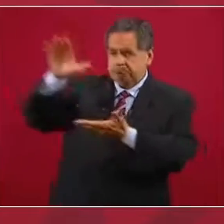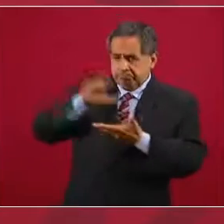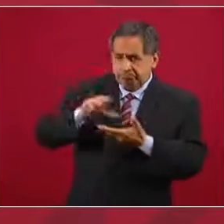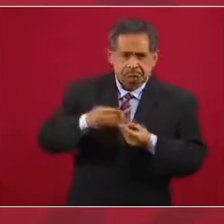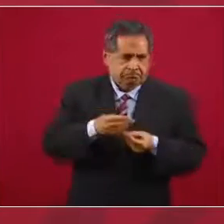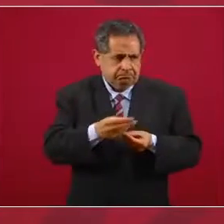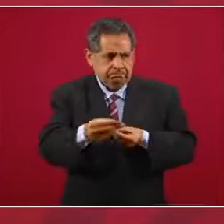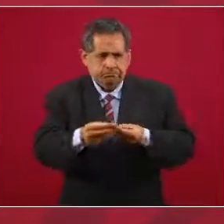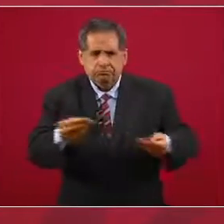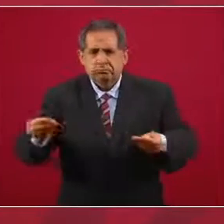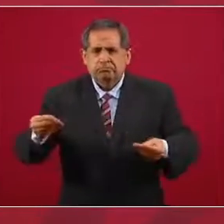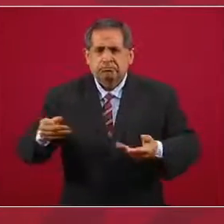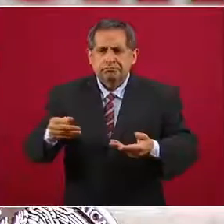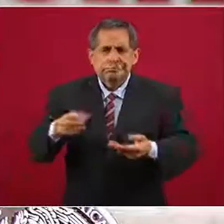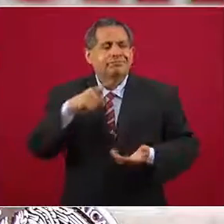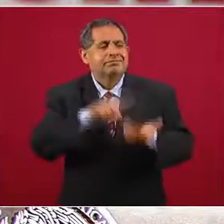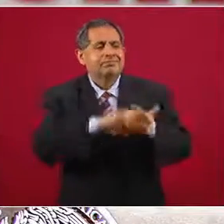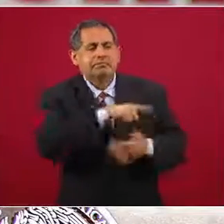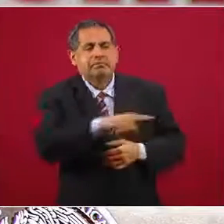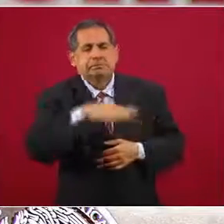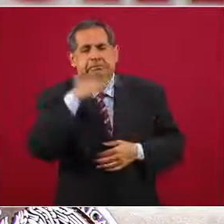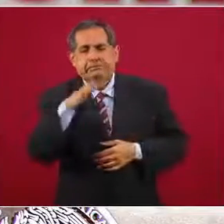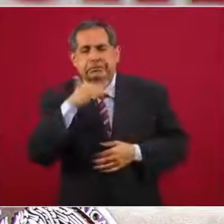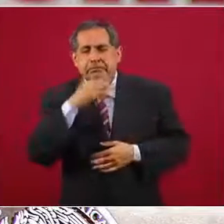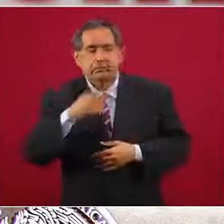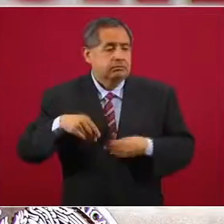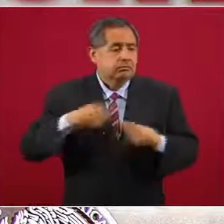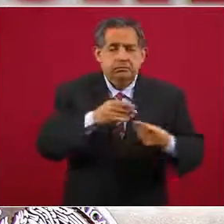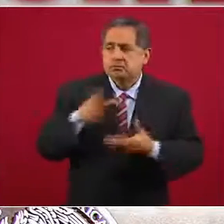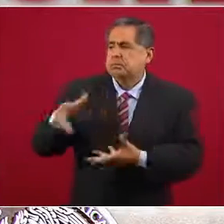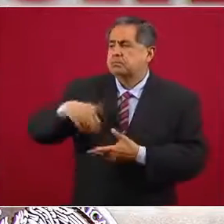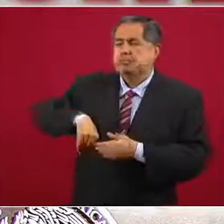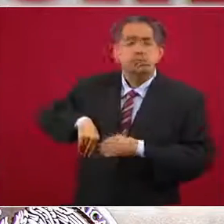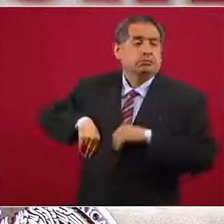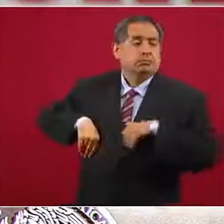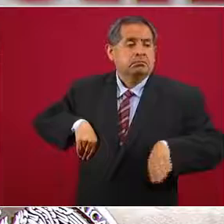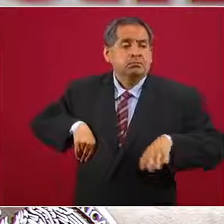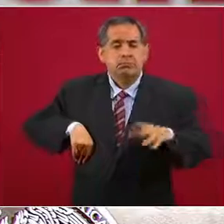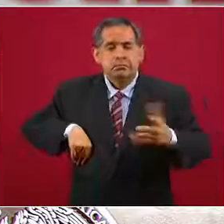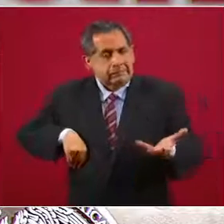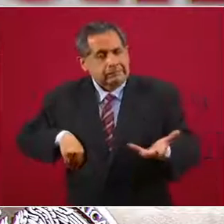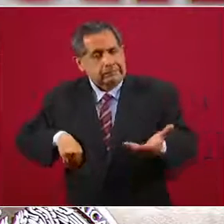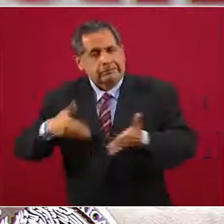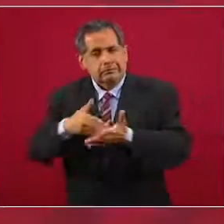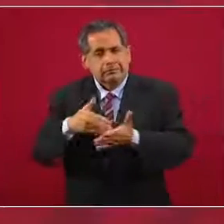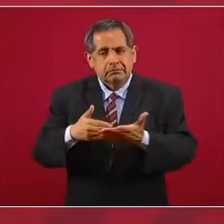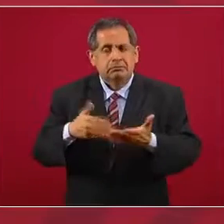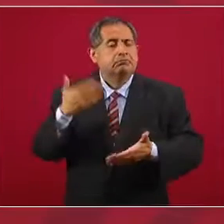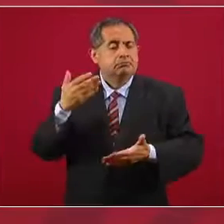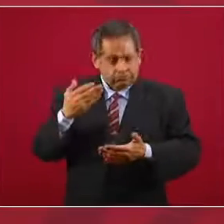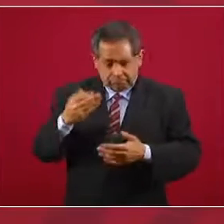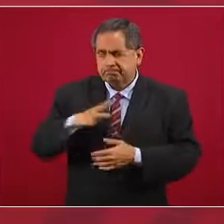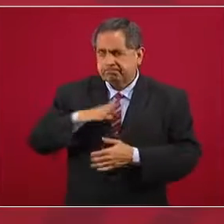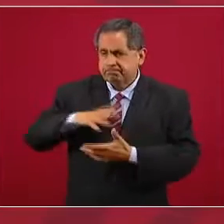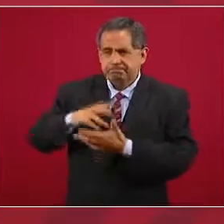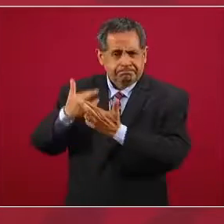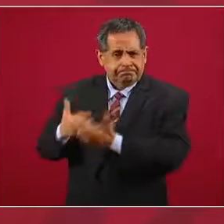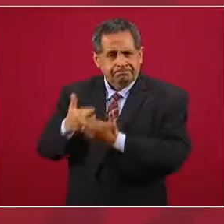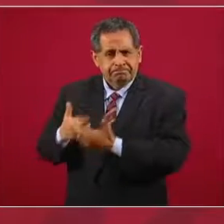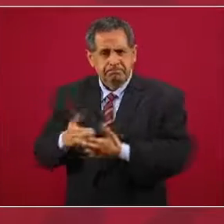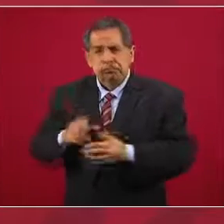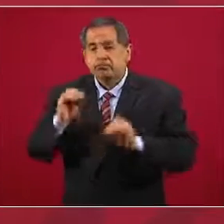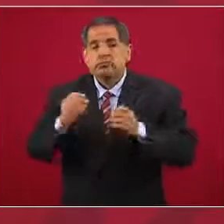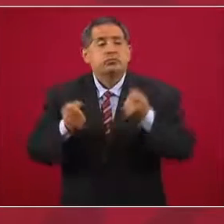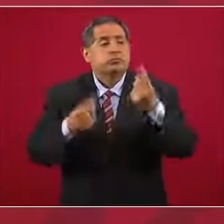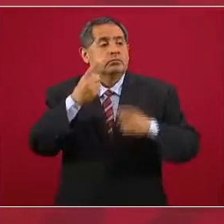de corrupción que limitaba el que llegara este medicamento, o inclusive en forma intencional en algunos